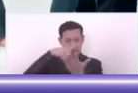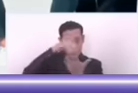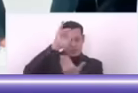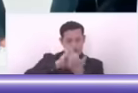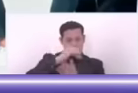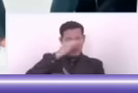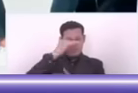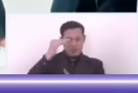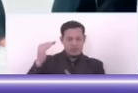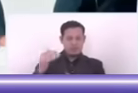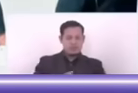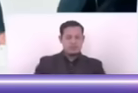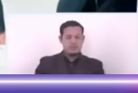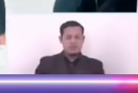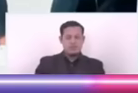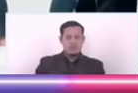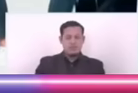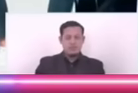país